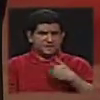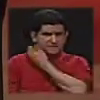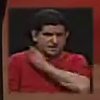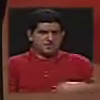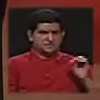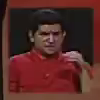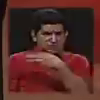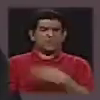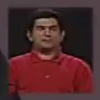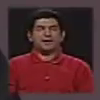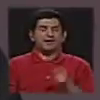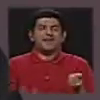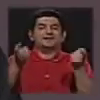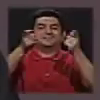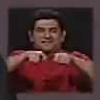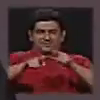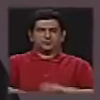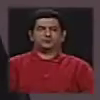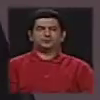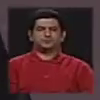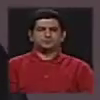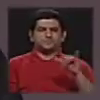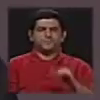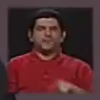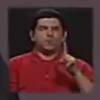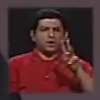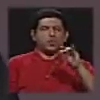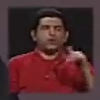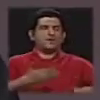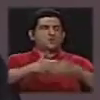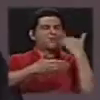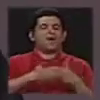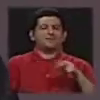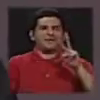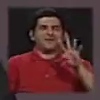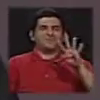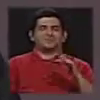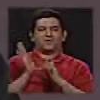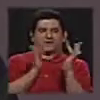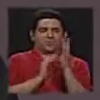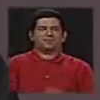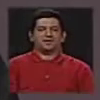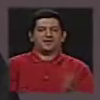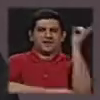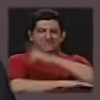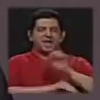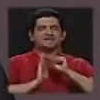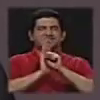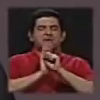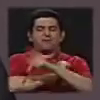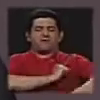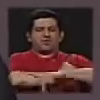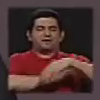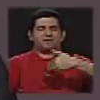Obama? En este caso, también está el 1 de mayo, antes que eso, ¿verdad? Y está el 24 de abril, que son fechas simbólicas en nuestro